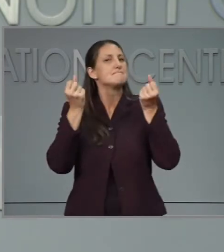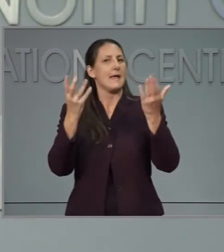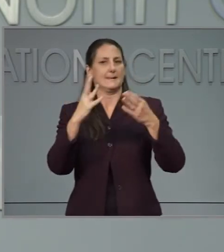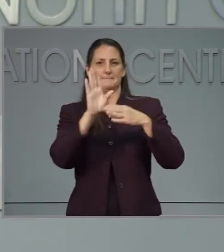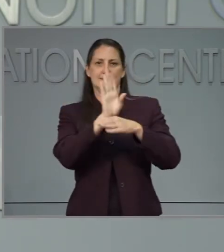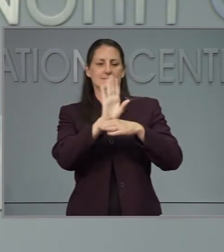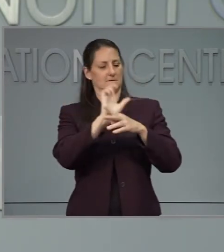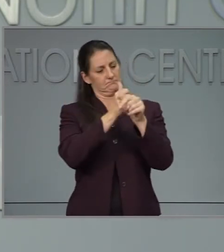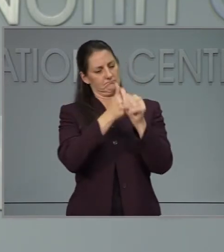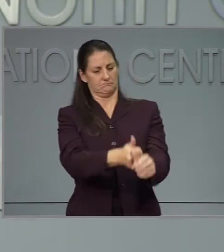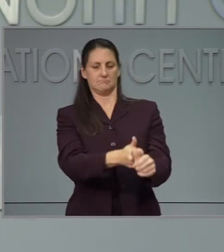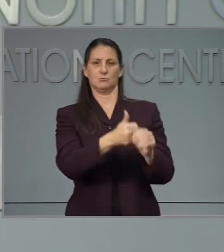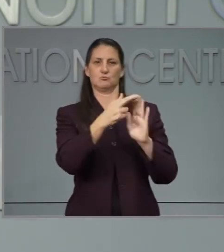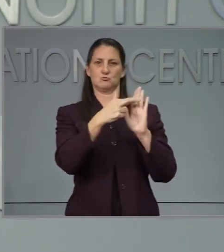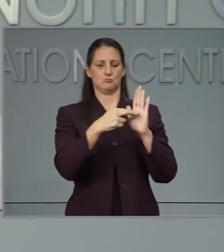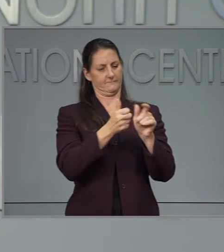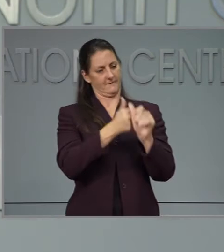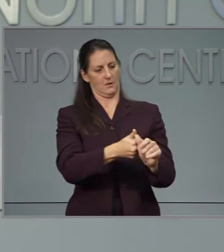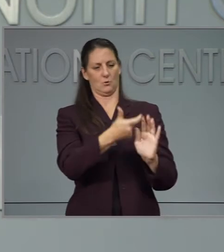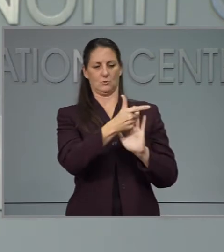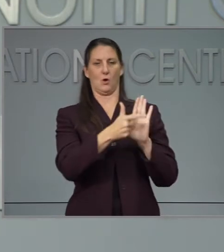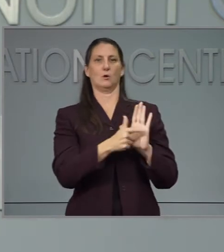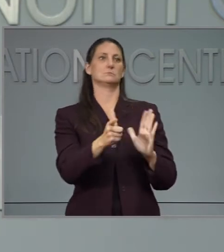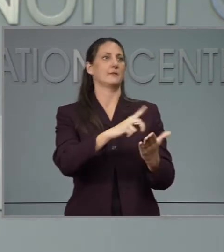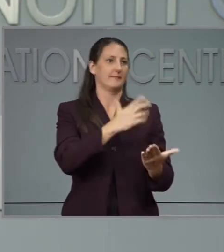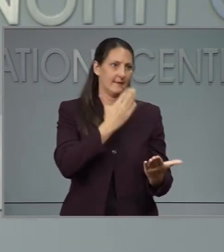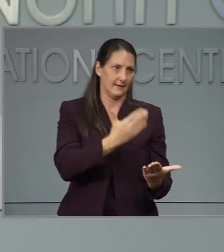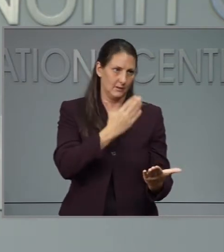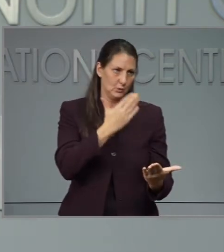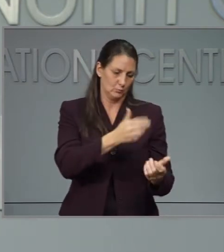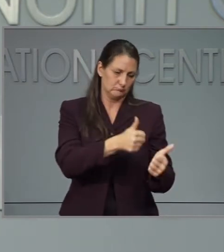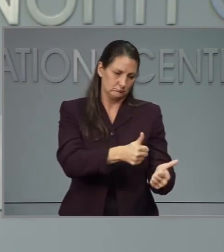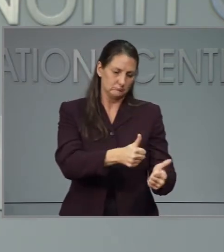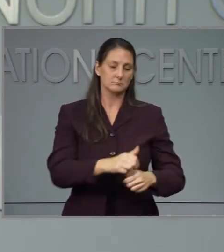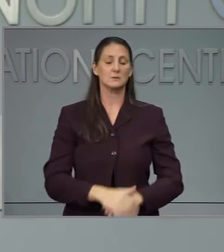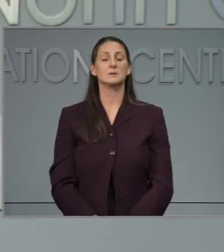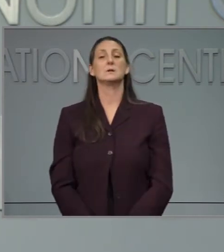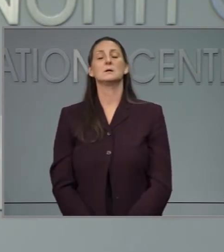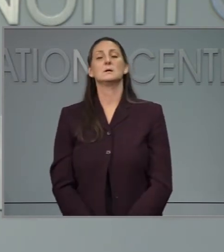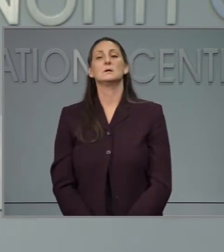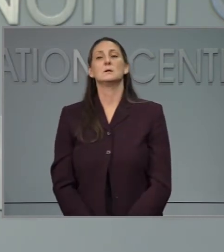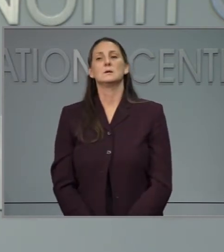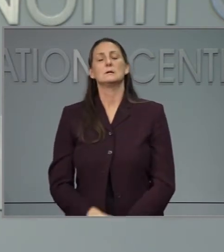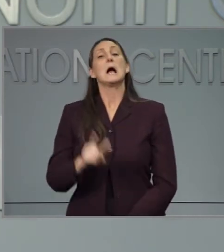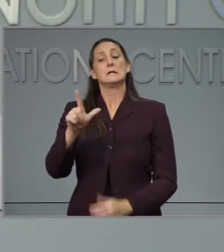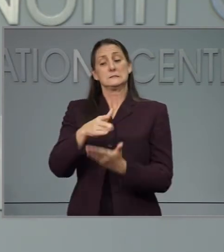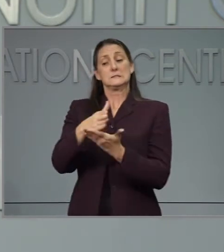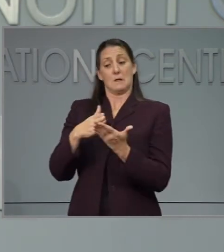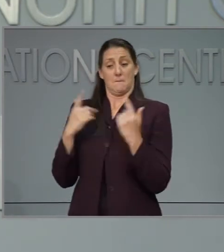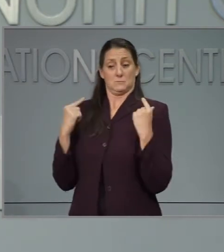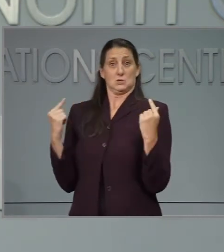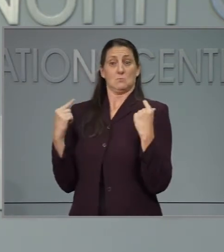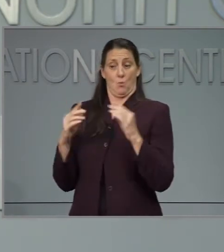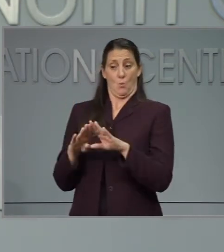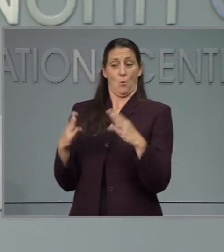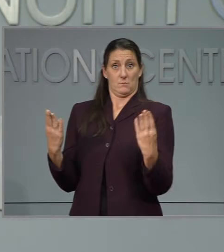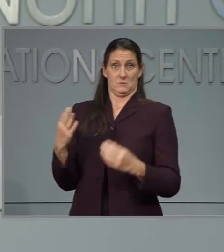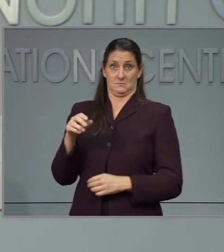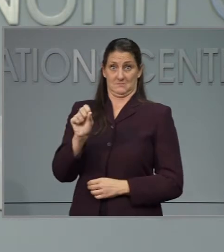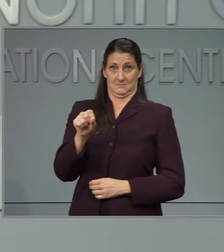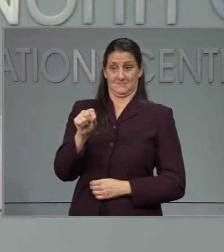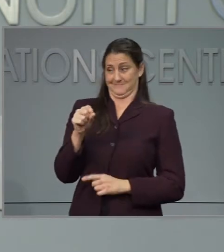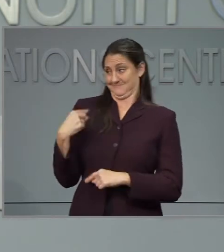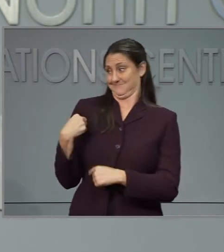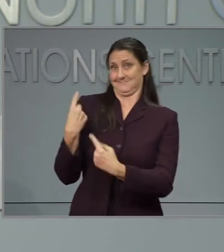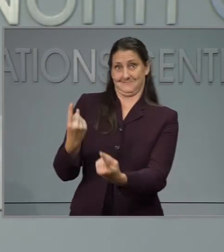están obedeciendo la ley, les agradecemos. Una de las excepciones que permitía que los